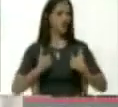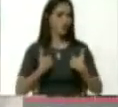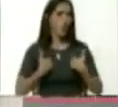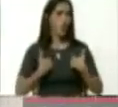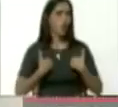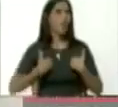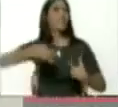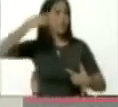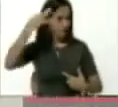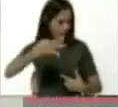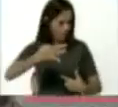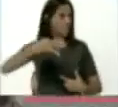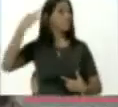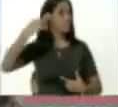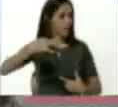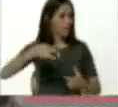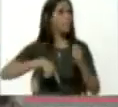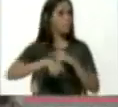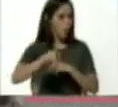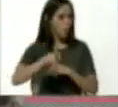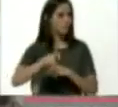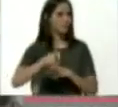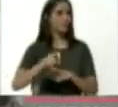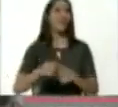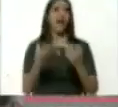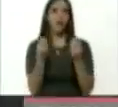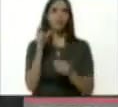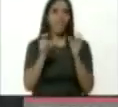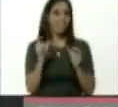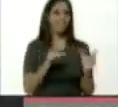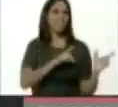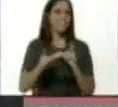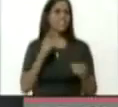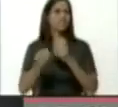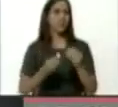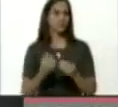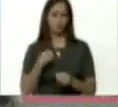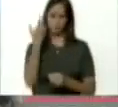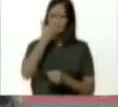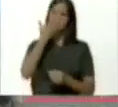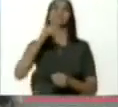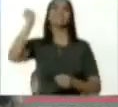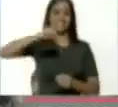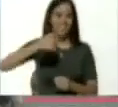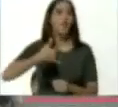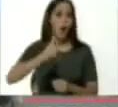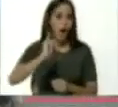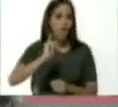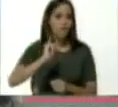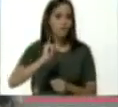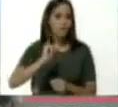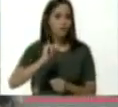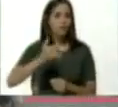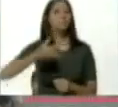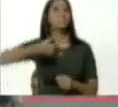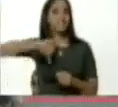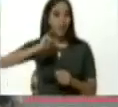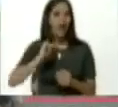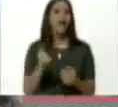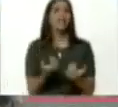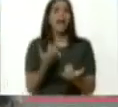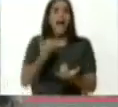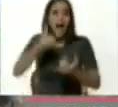allá, Hay mucha gente dispuesta a hacerlo. No lo veo. No, sí lo hay. Eso, mira,